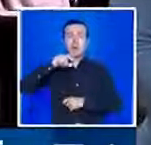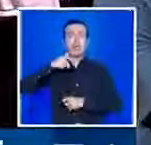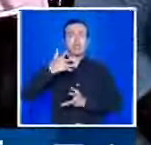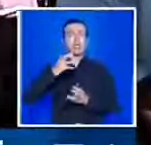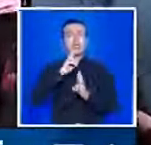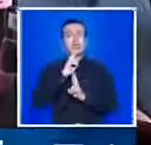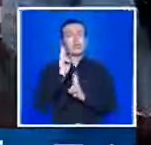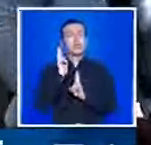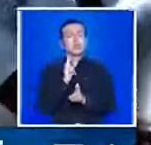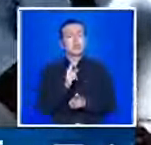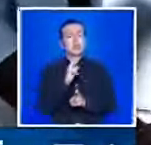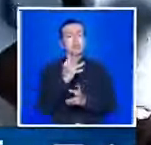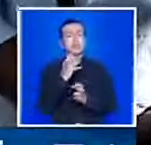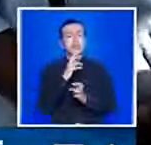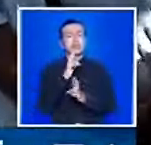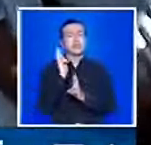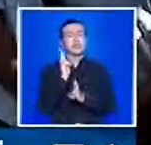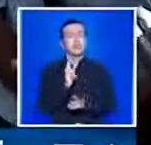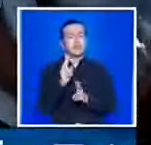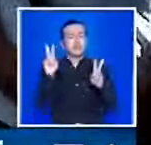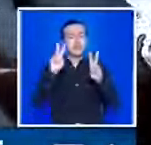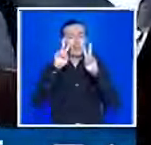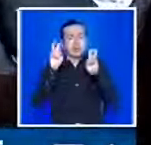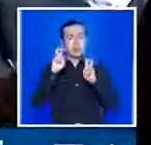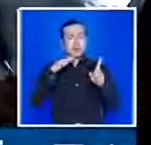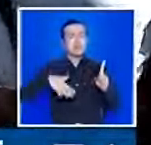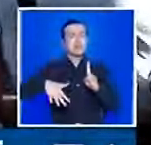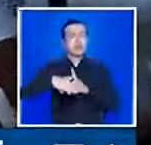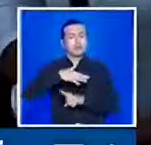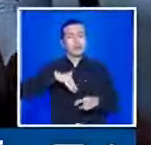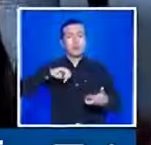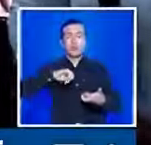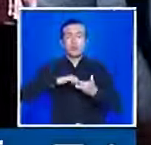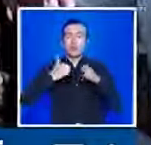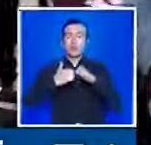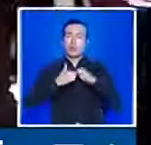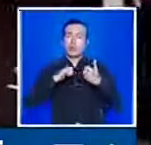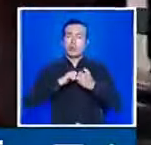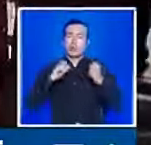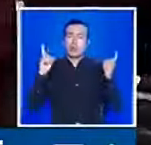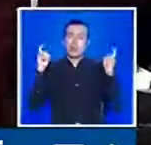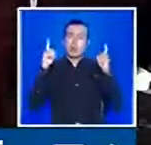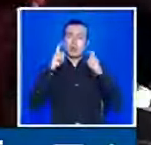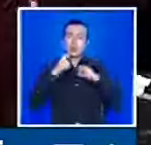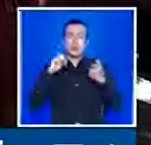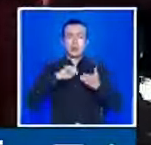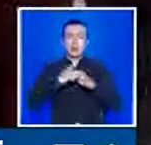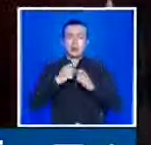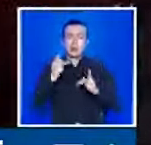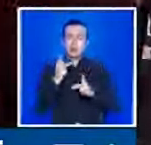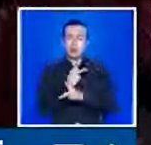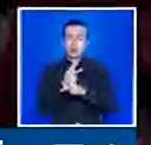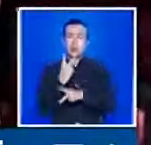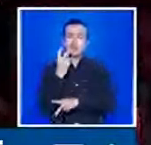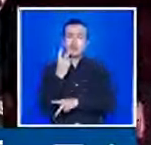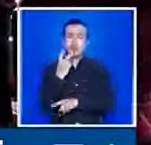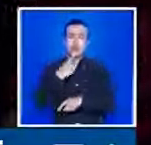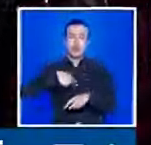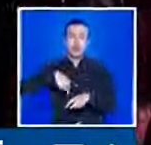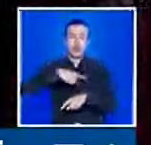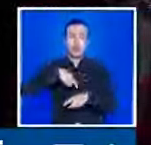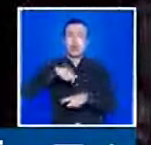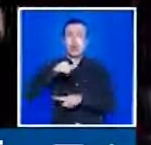respuesta, que quieren dar una respuesta sobre esta situación que están viviendo frente a las 12 horas de corte de